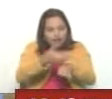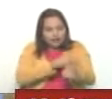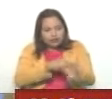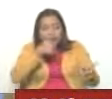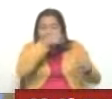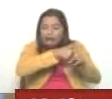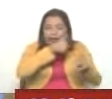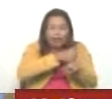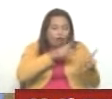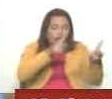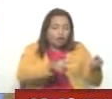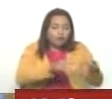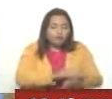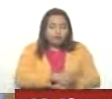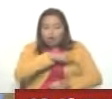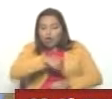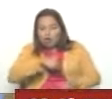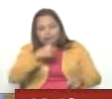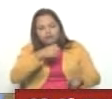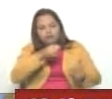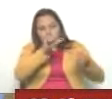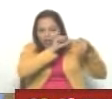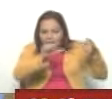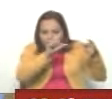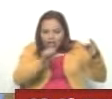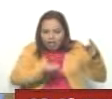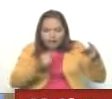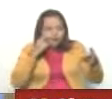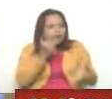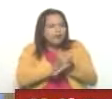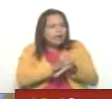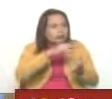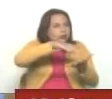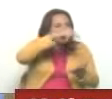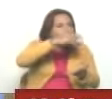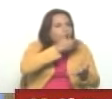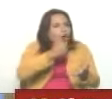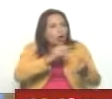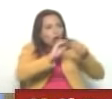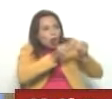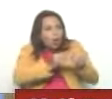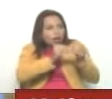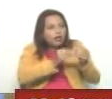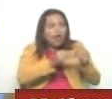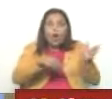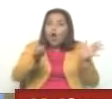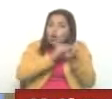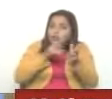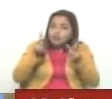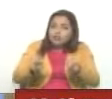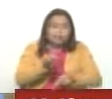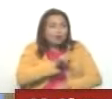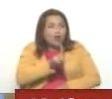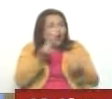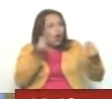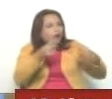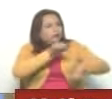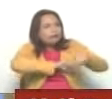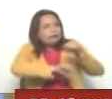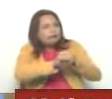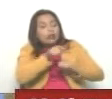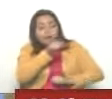Estamos revisando semana a semana esas recuperaciones y qué hacer sobre todo para que no vuelva a ocurrir el hecho, ¿no? Eso es importante.